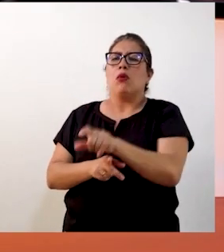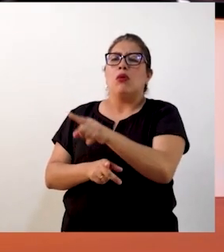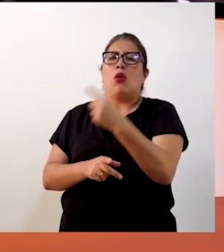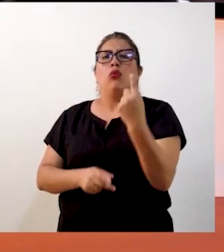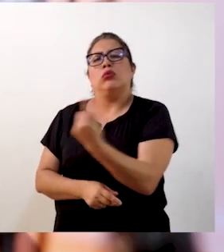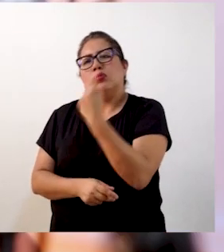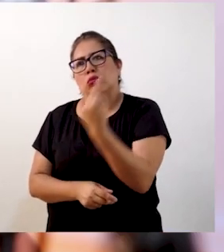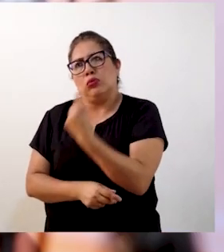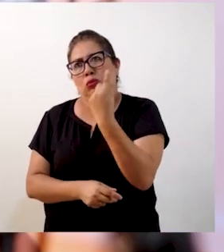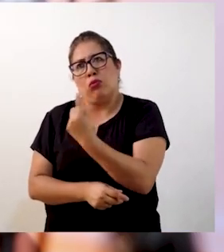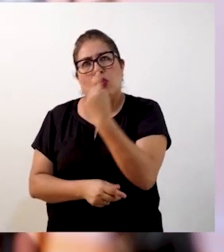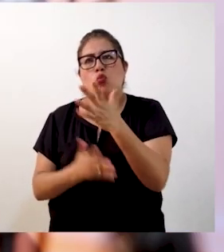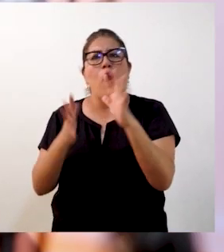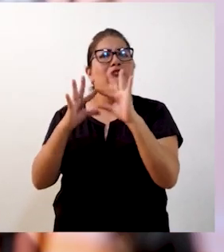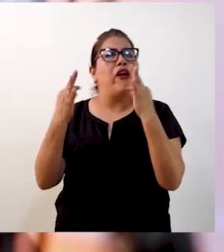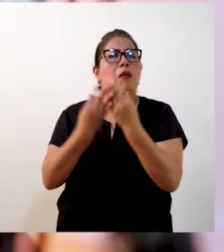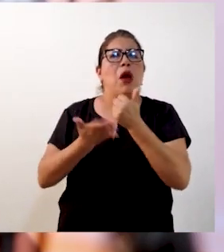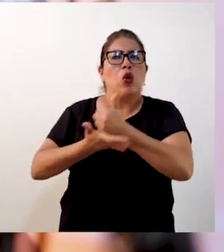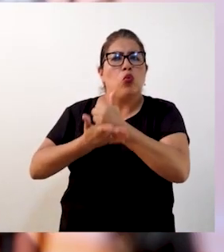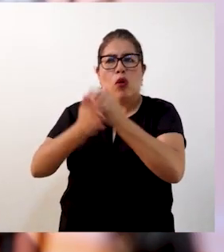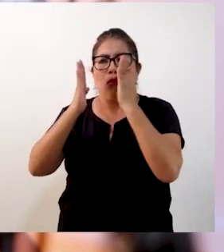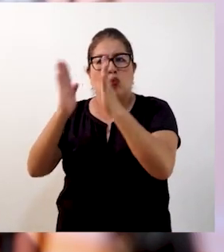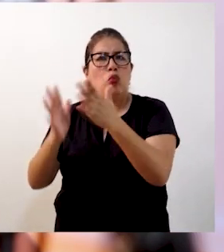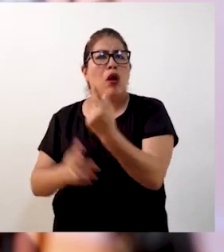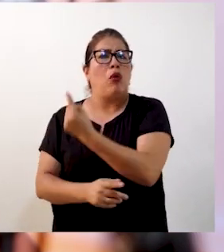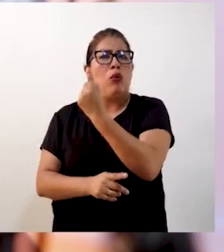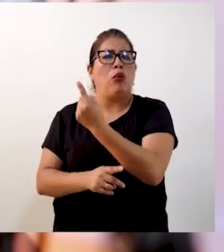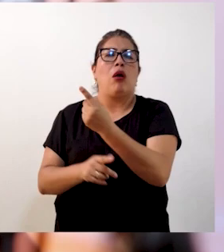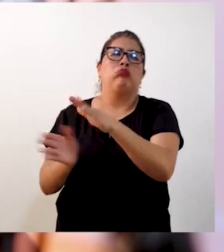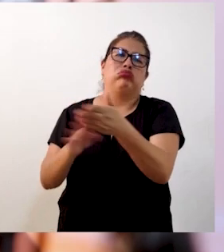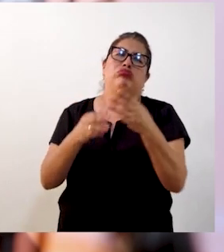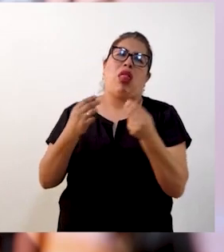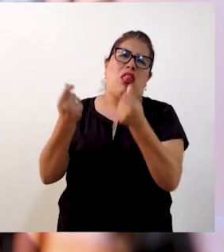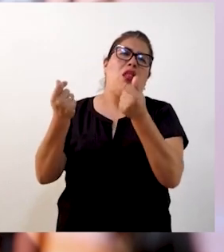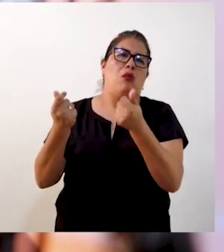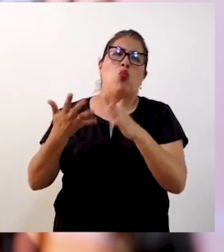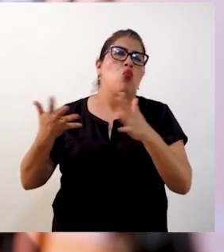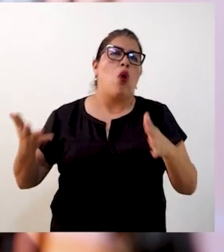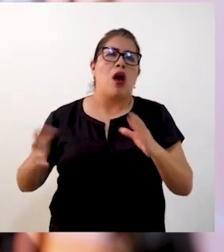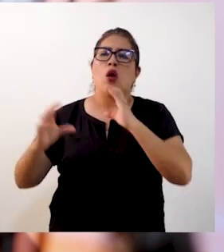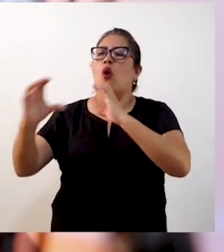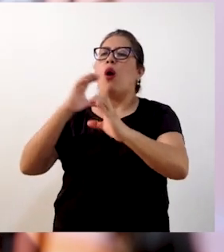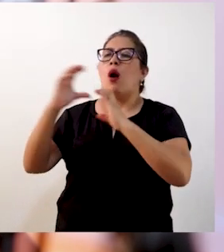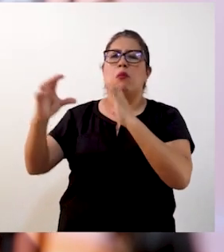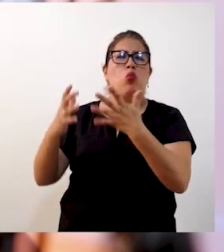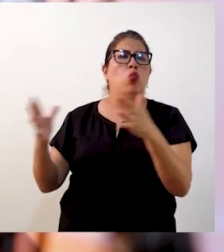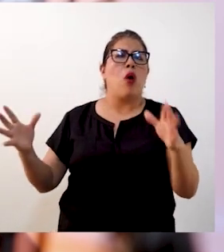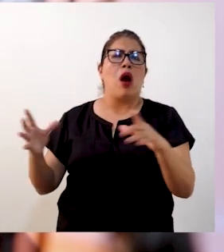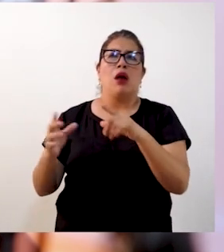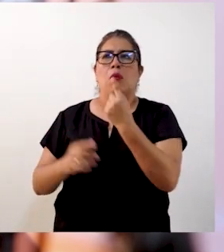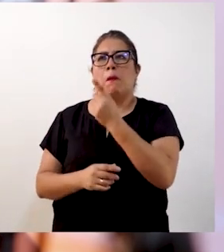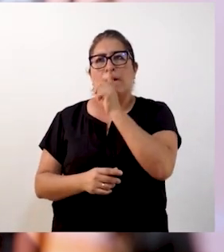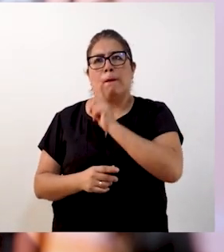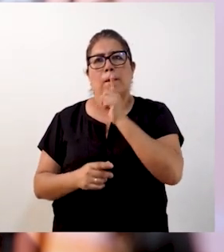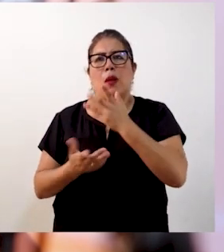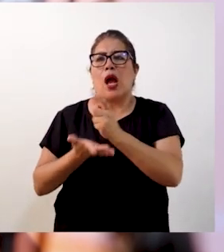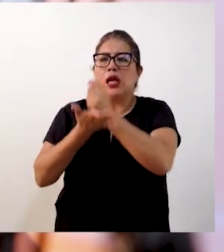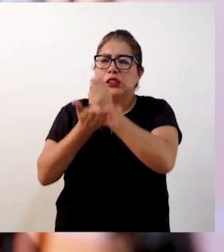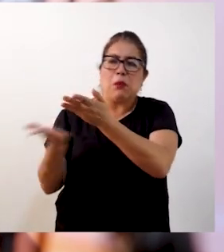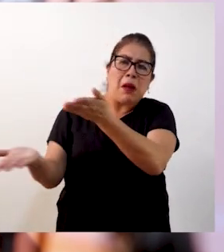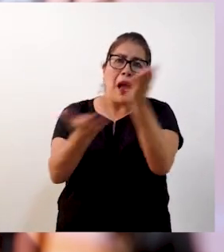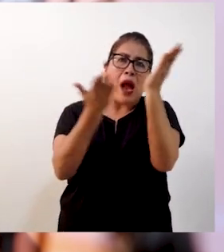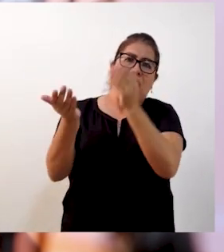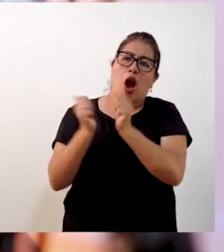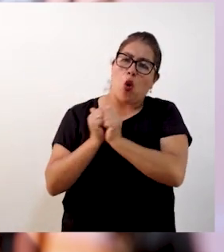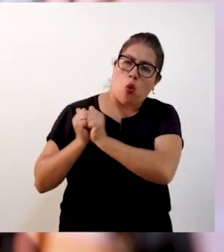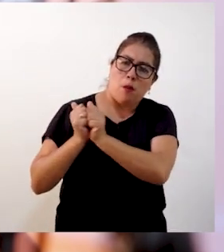Alzheimer que vive solo. Y que está en el abandono, que nadie se ocupa de él, que nadie le conversa, que nadie le hace la terapia